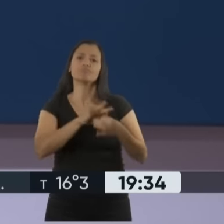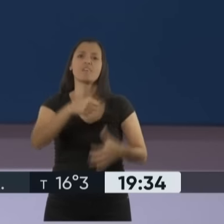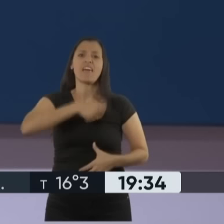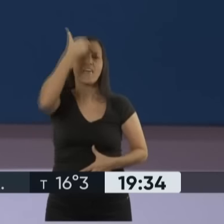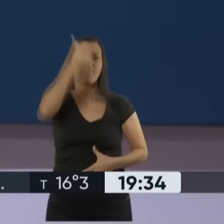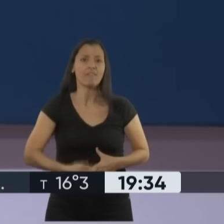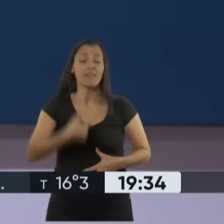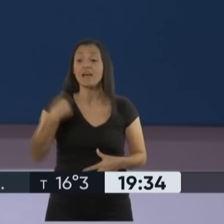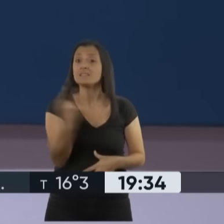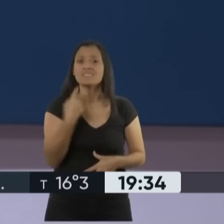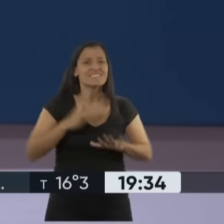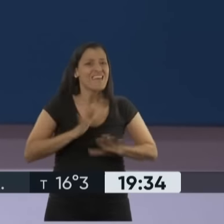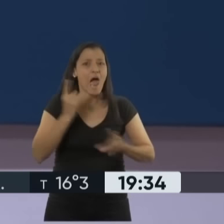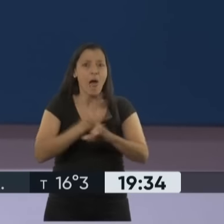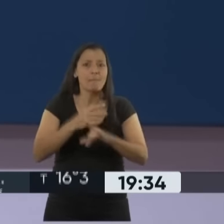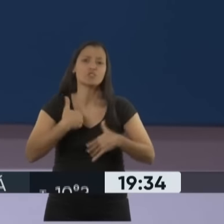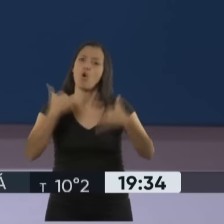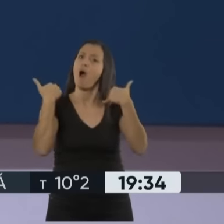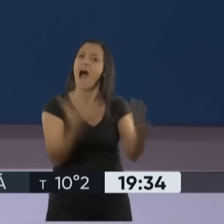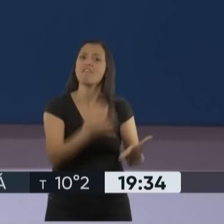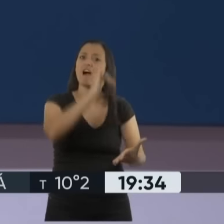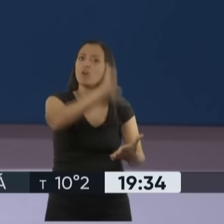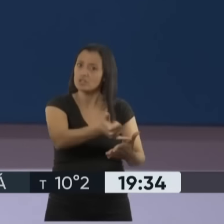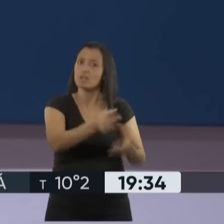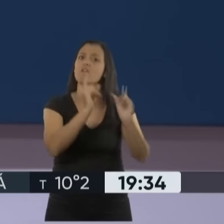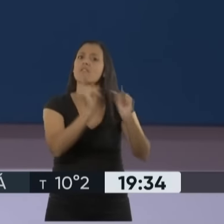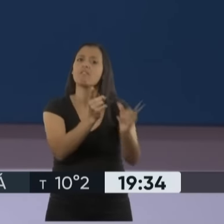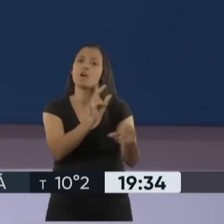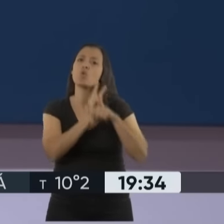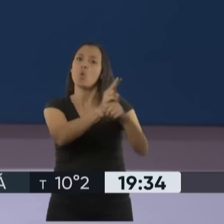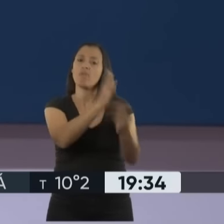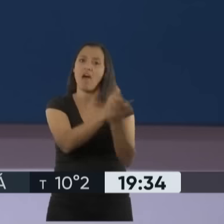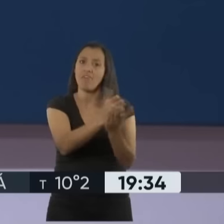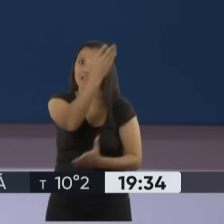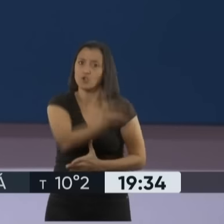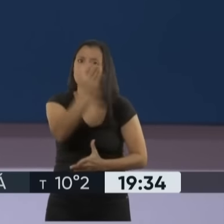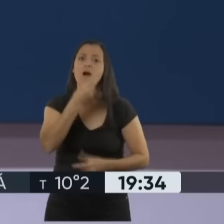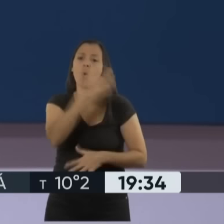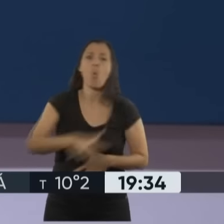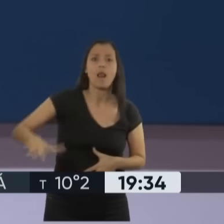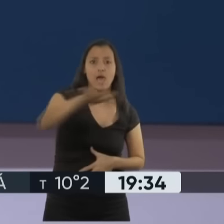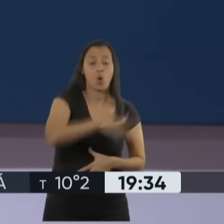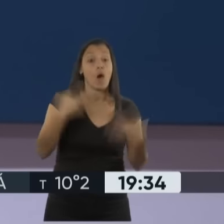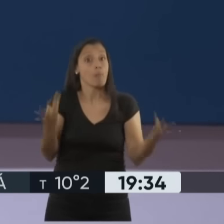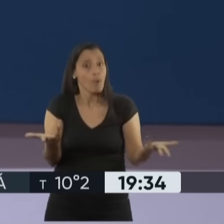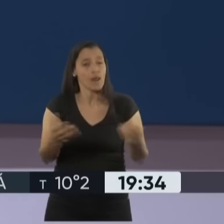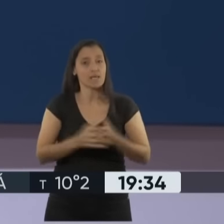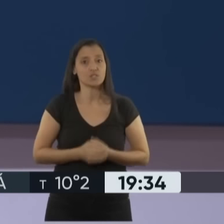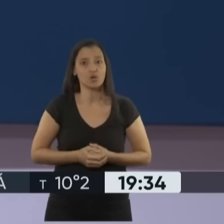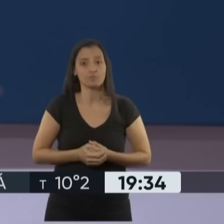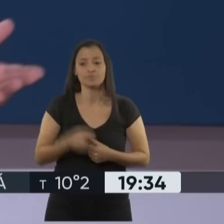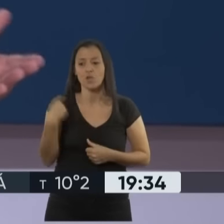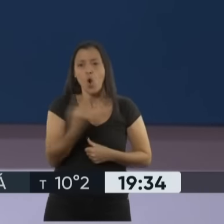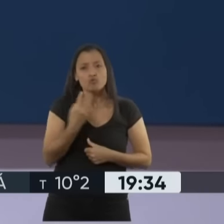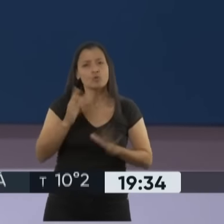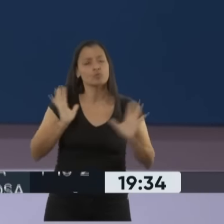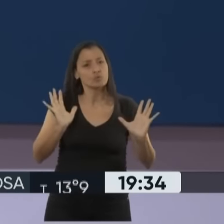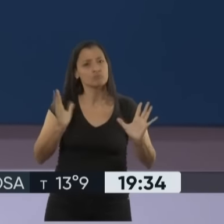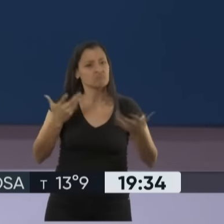siempre defenderemos su vigencia en todos los ámbitos precisamente por eso nos resulta